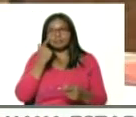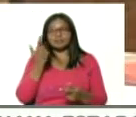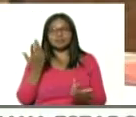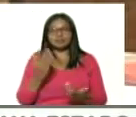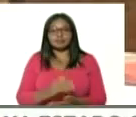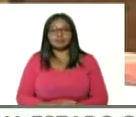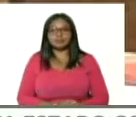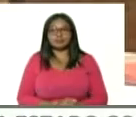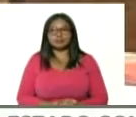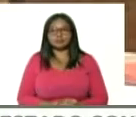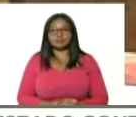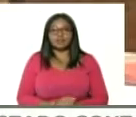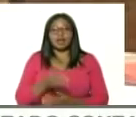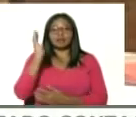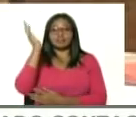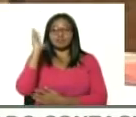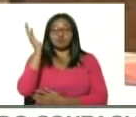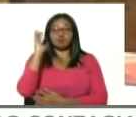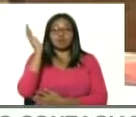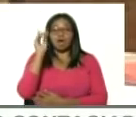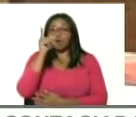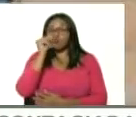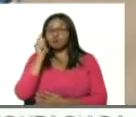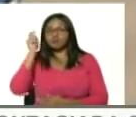y diputadas, está en plena sesión. Yo le pedí